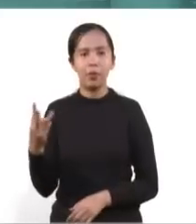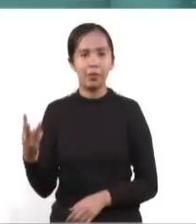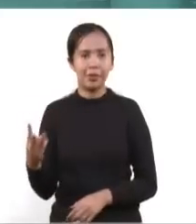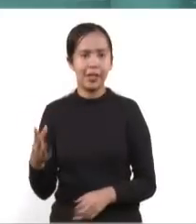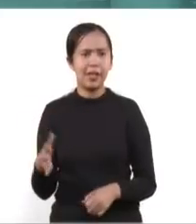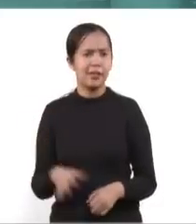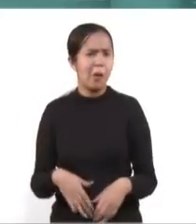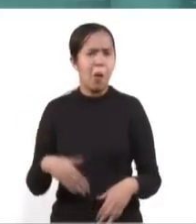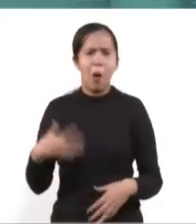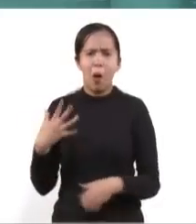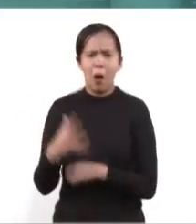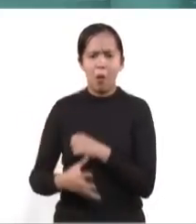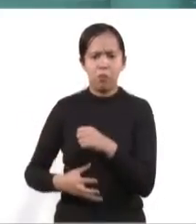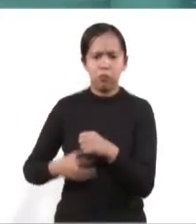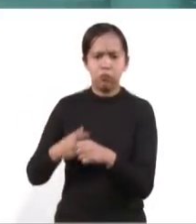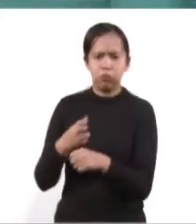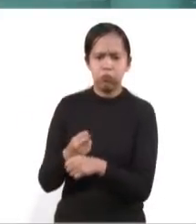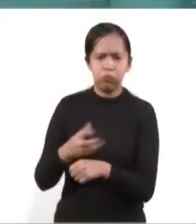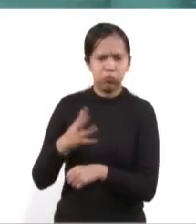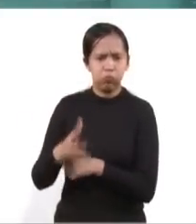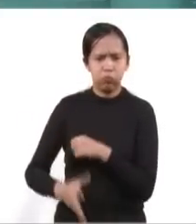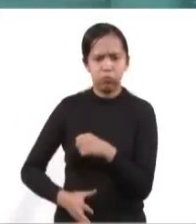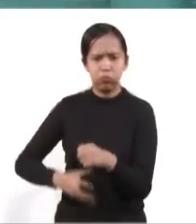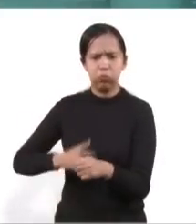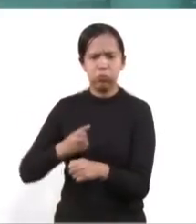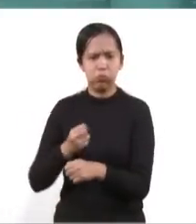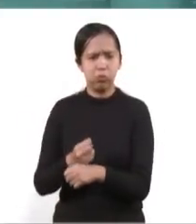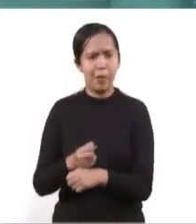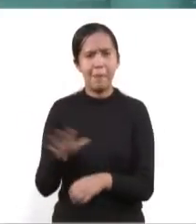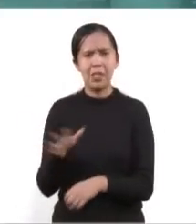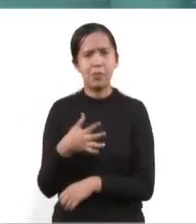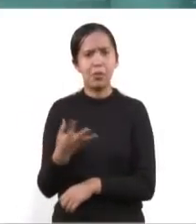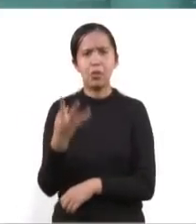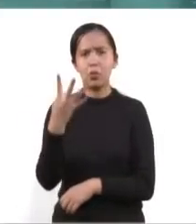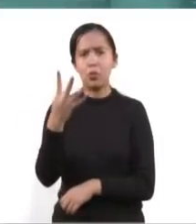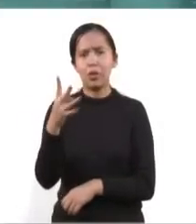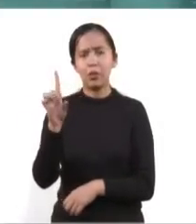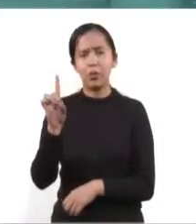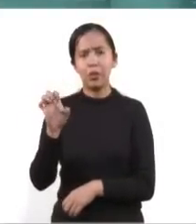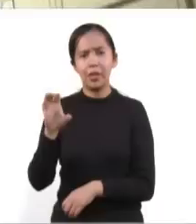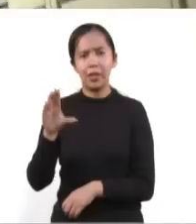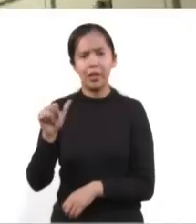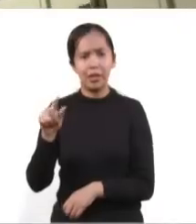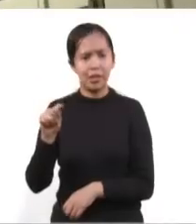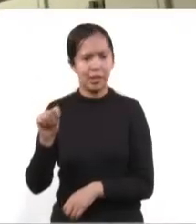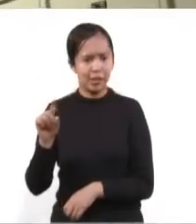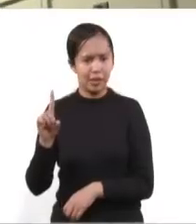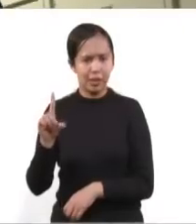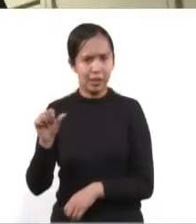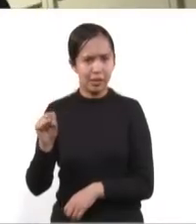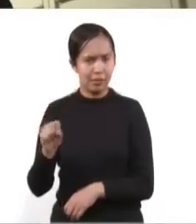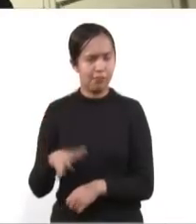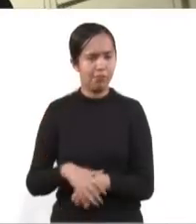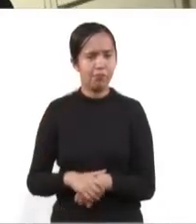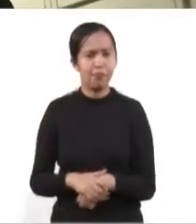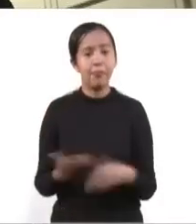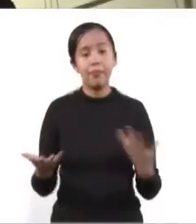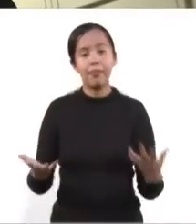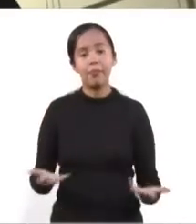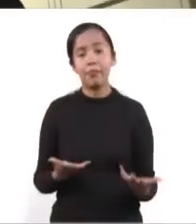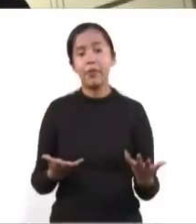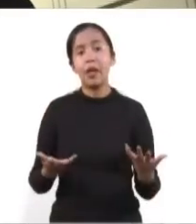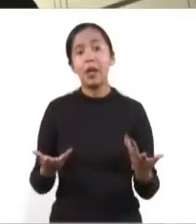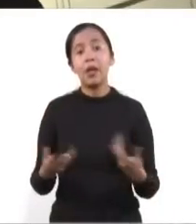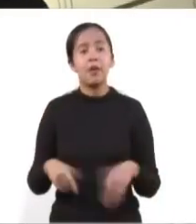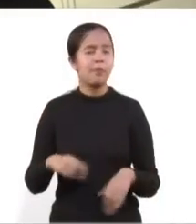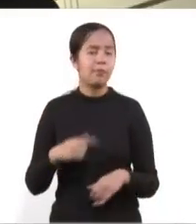por varias décadas. Más de 4 décadas contaremos con un servicio seguro, confiable y eficiente.